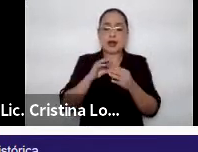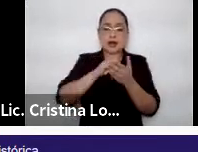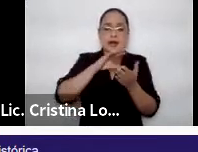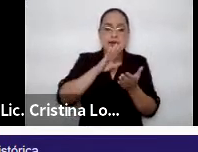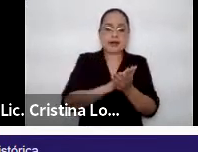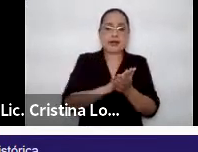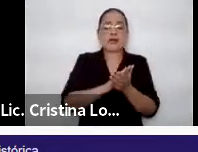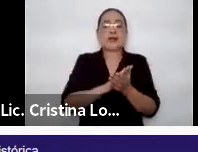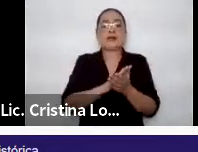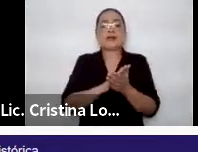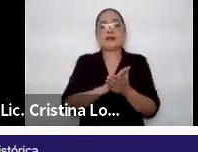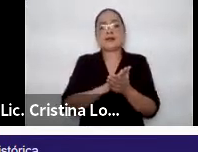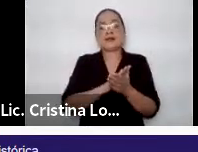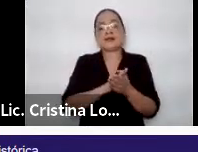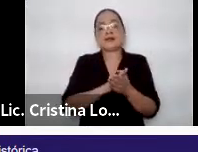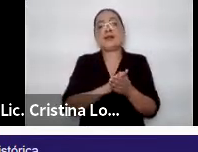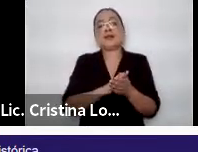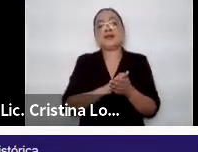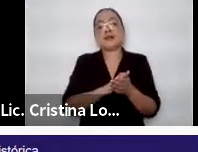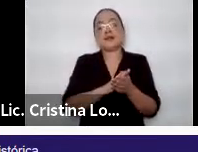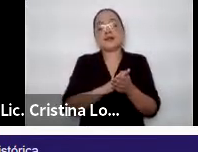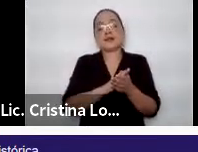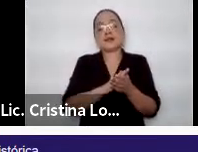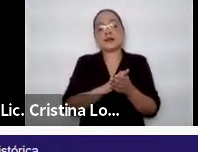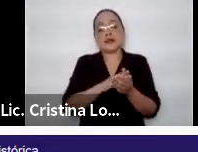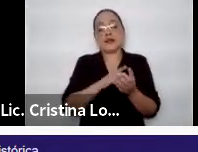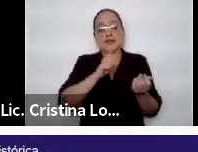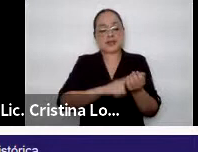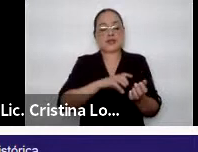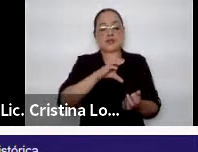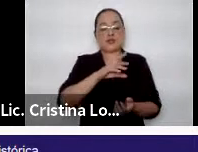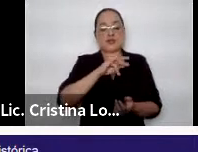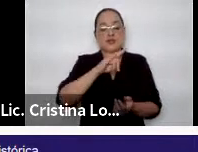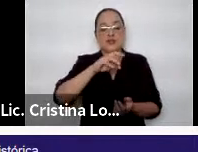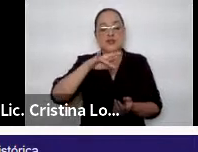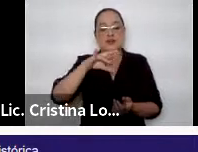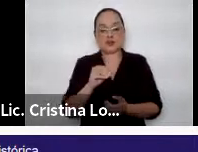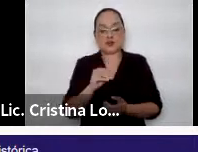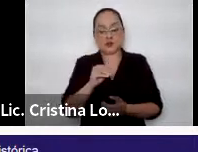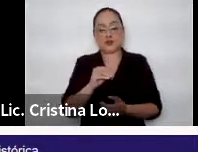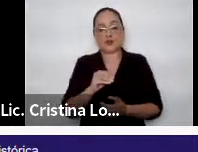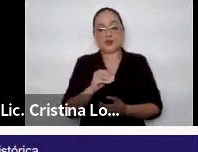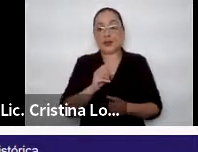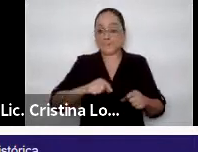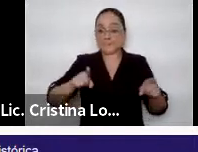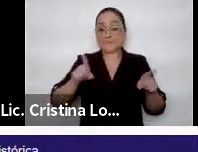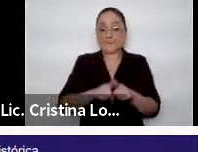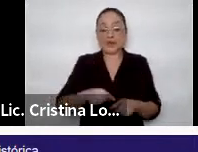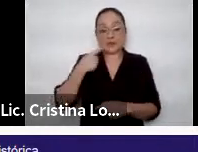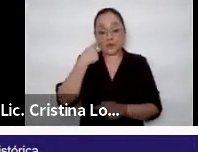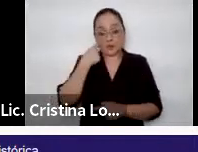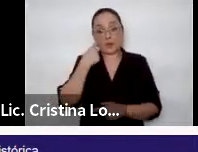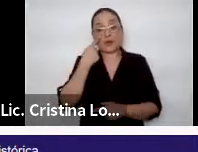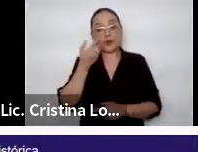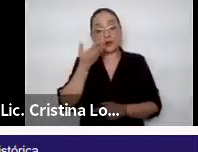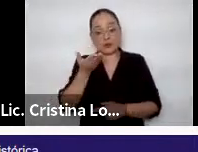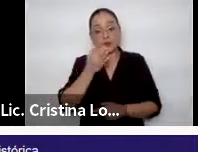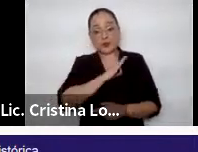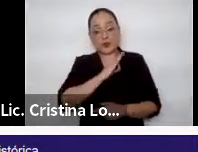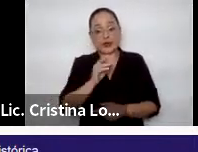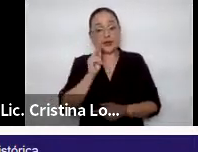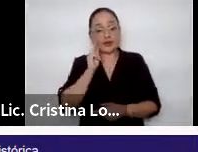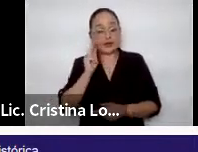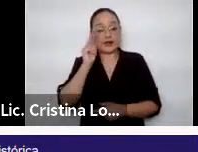que se encuentra dentro de los criterios, ¿correcto? Entonces podemos ver esto. También tenemos un índice